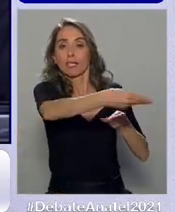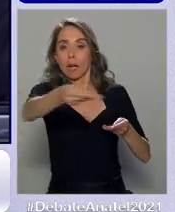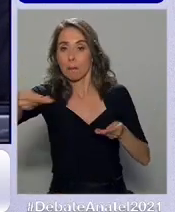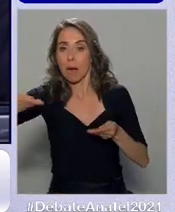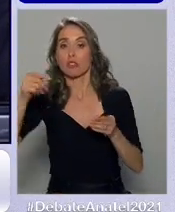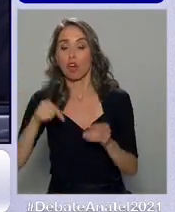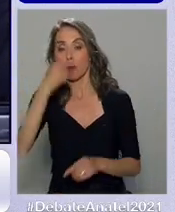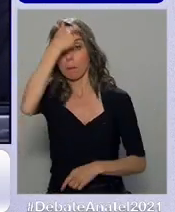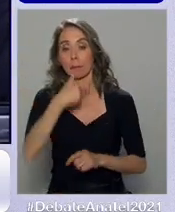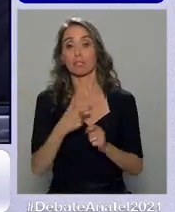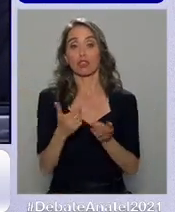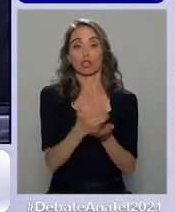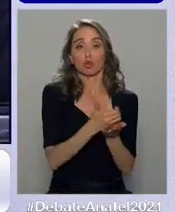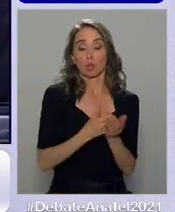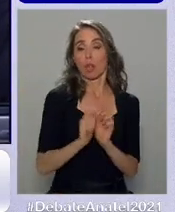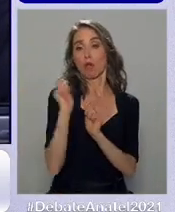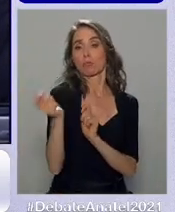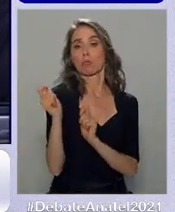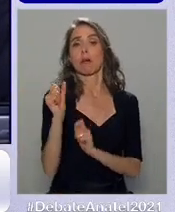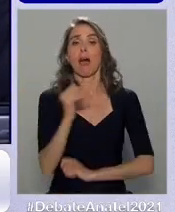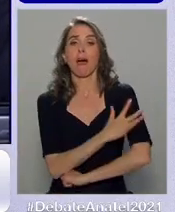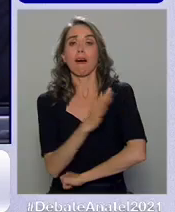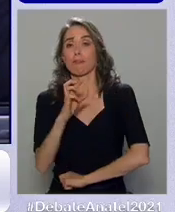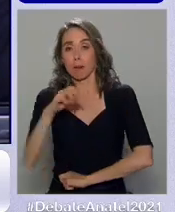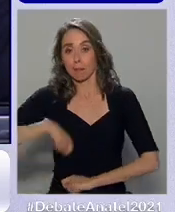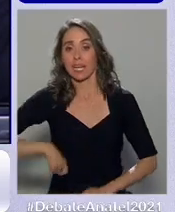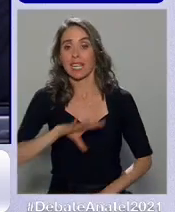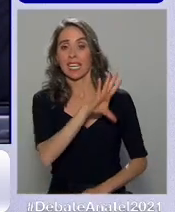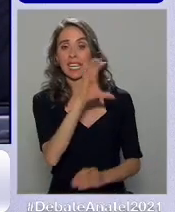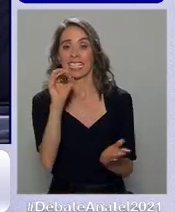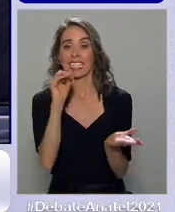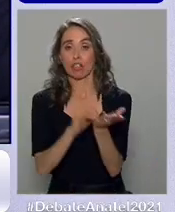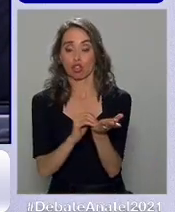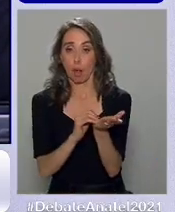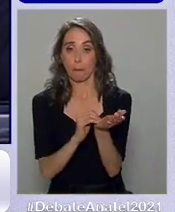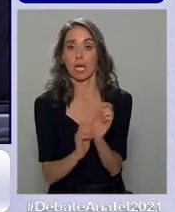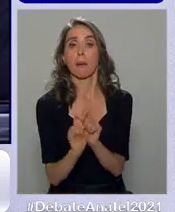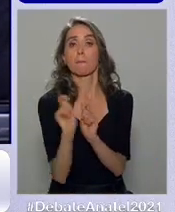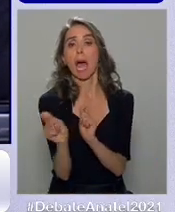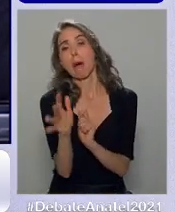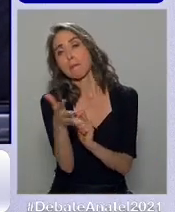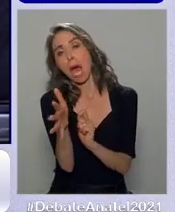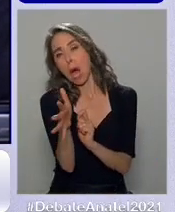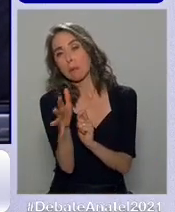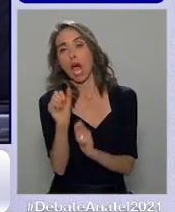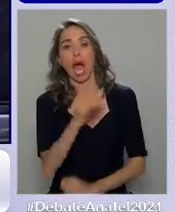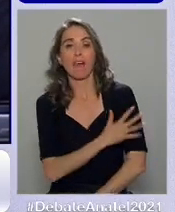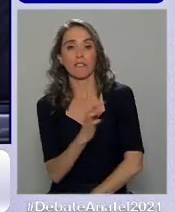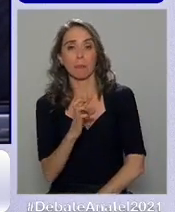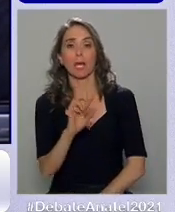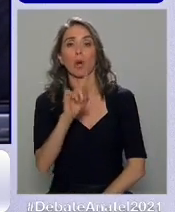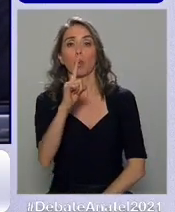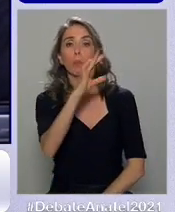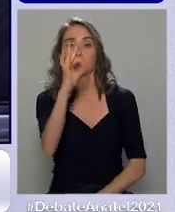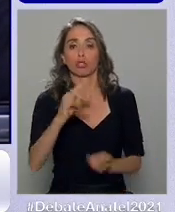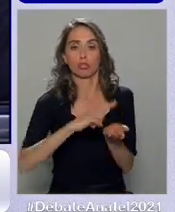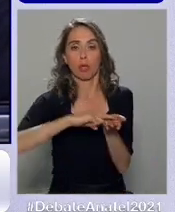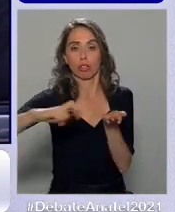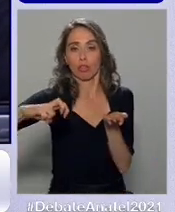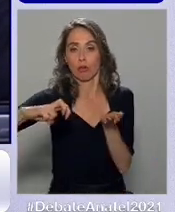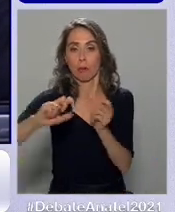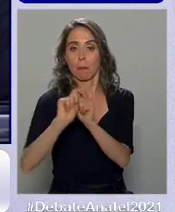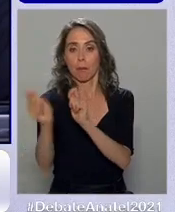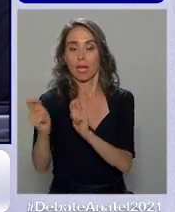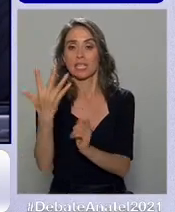un cotizante que tiene un sueldo bruto de 500.000 pesos paga, en promedio en el sistema de AFP, 1%. Es